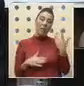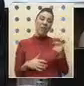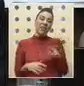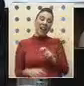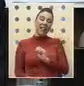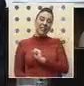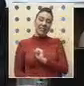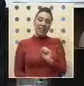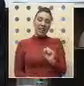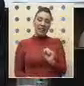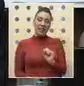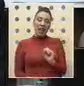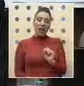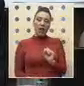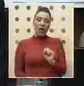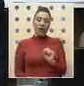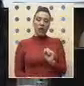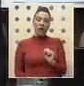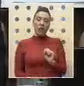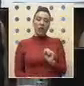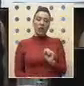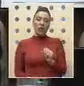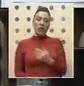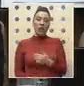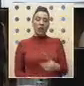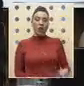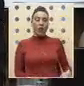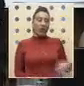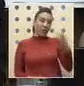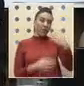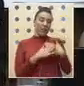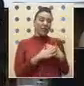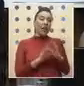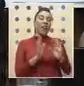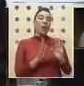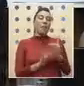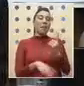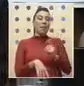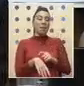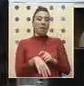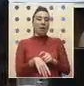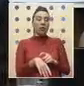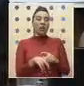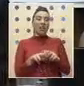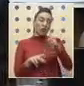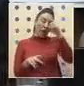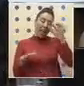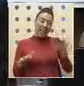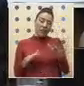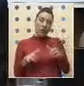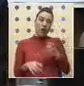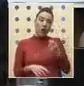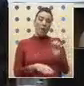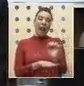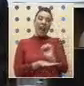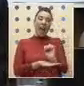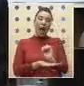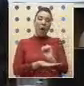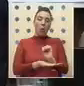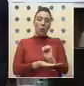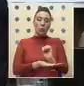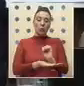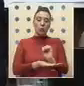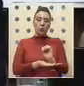Transantiago que dejó el gobierno de la presidenta Chile en su primera etapa, hicieron el esfuerzo por comprar un auto,